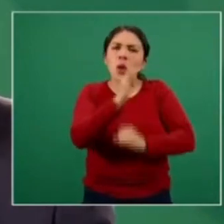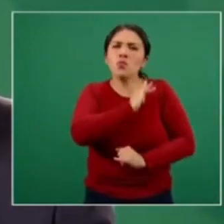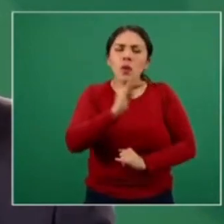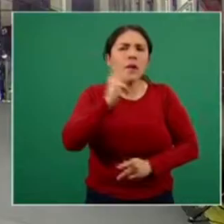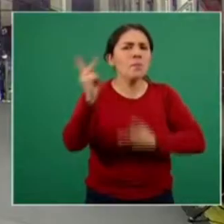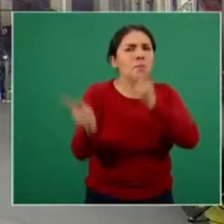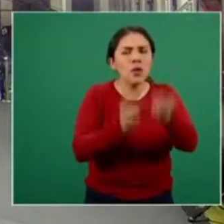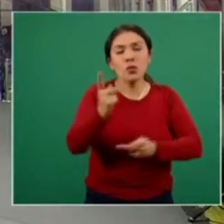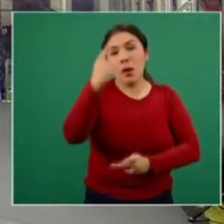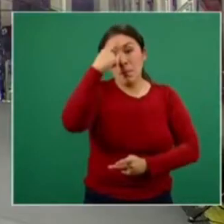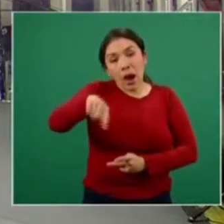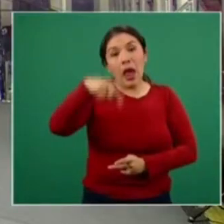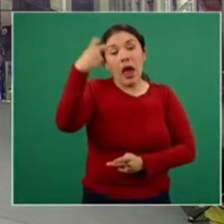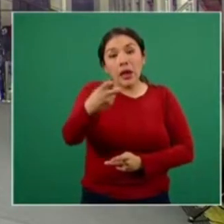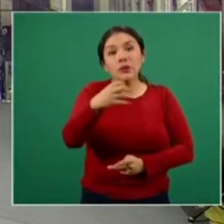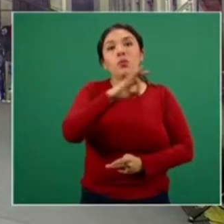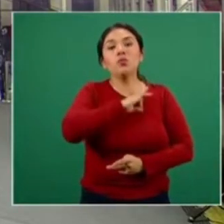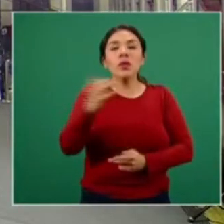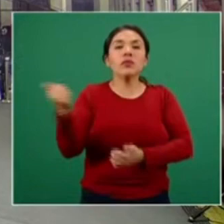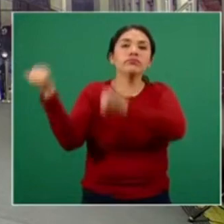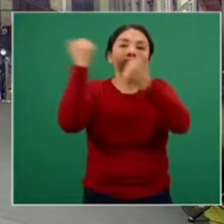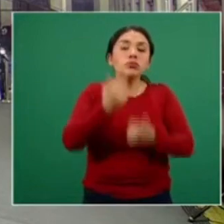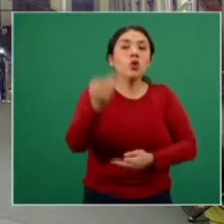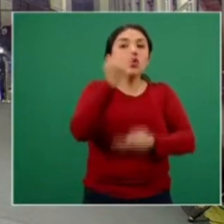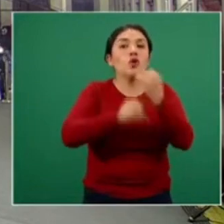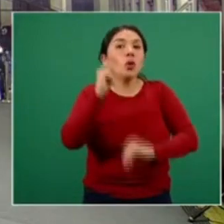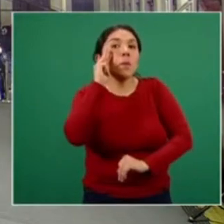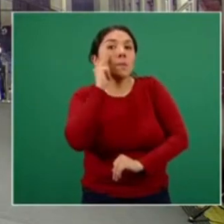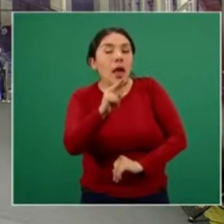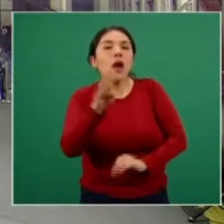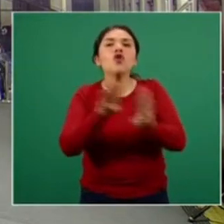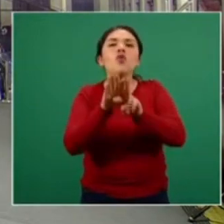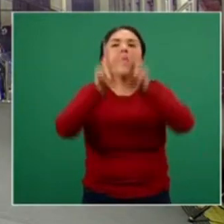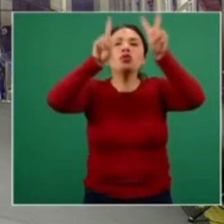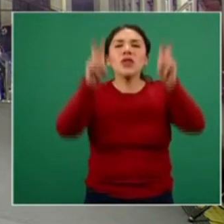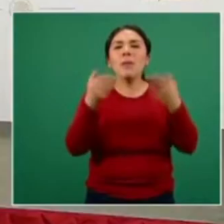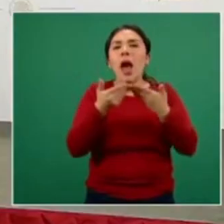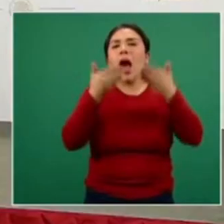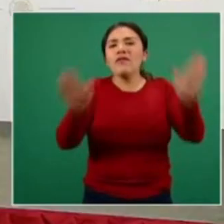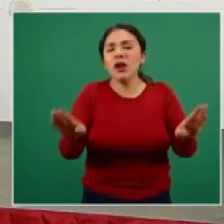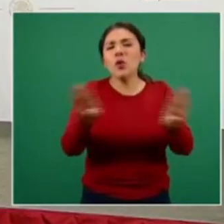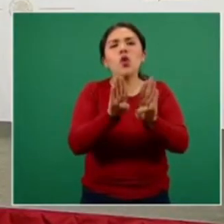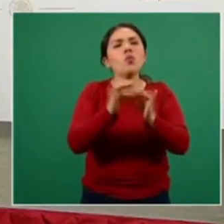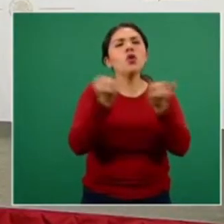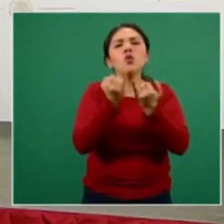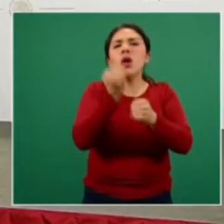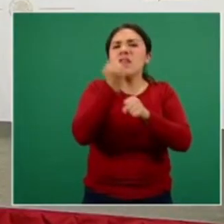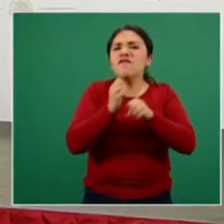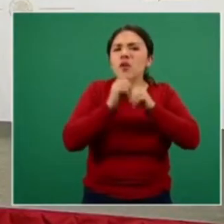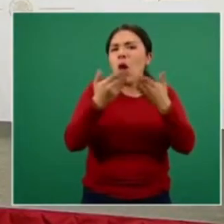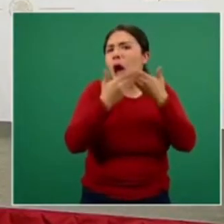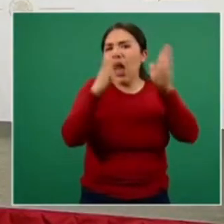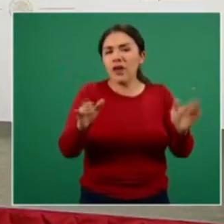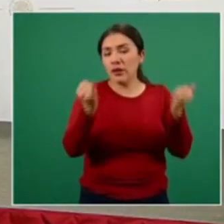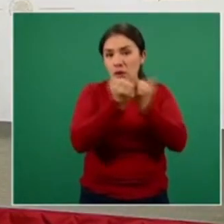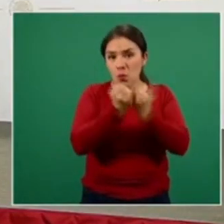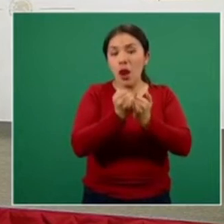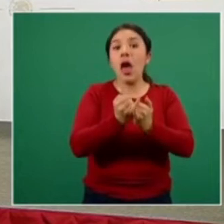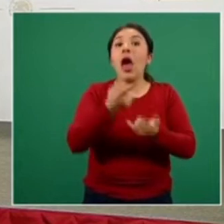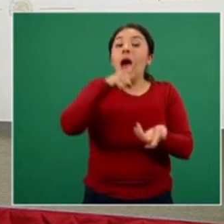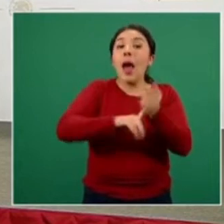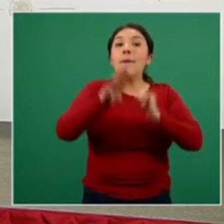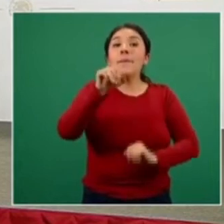para que lo traigamos a disposición de todas y todos y sea abierto, como lo son nuestros datos abiertos. Por cierto, también las bases